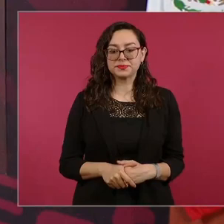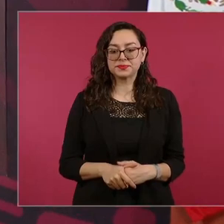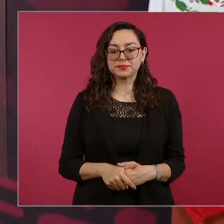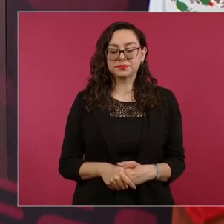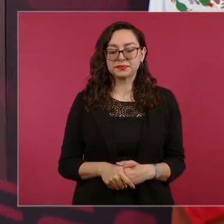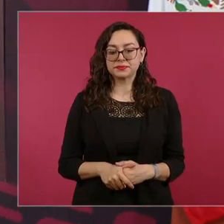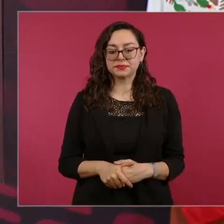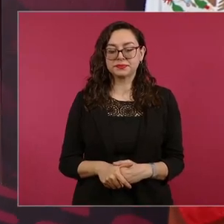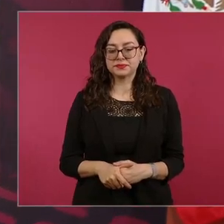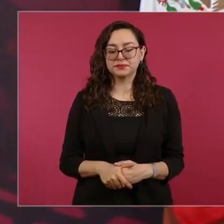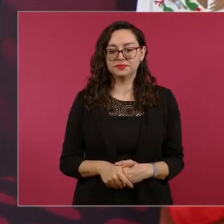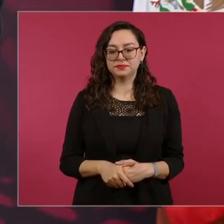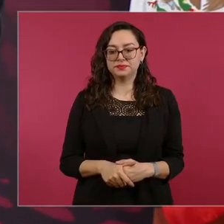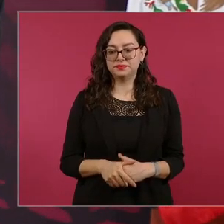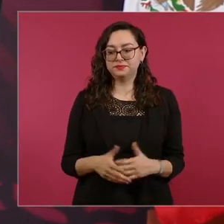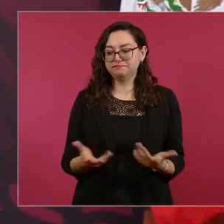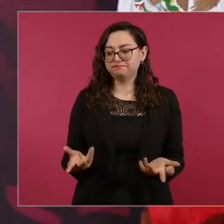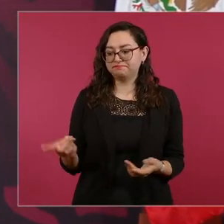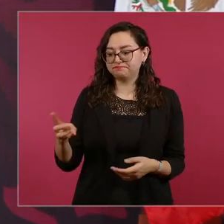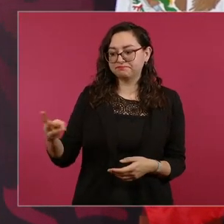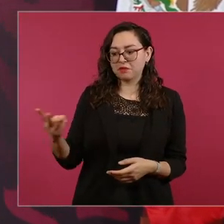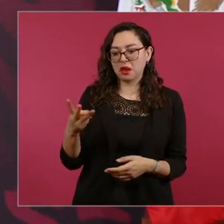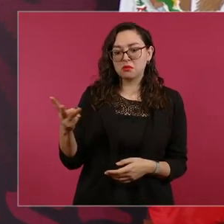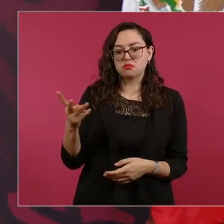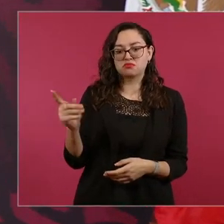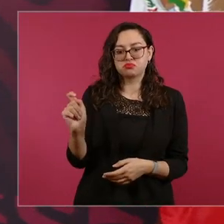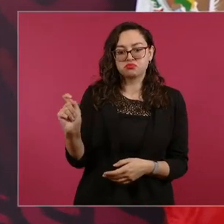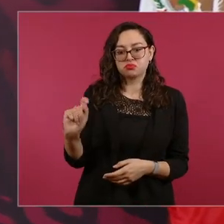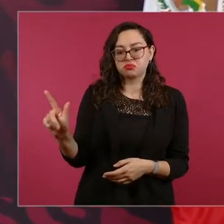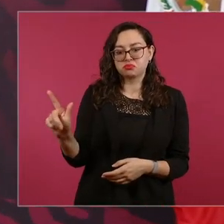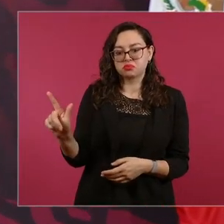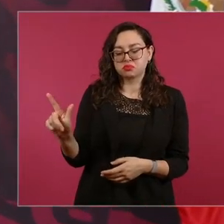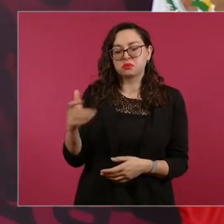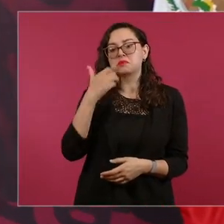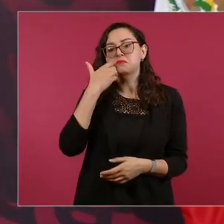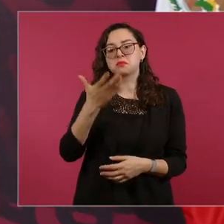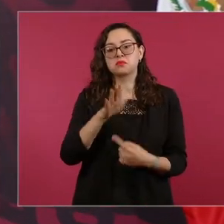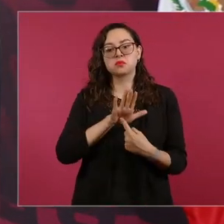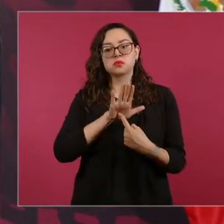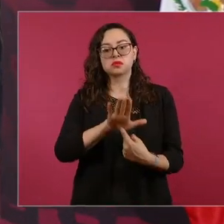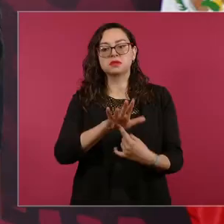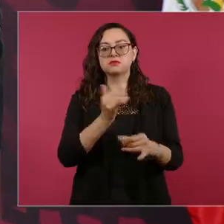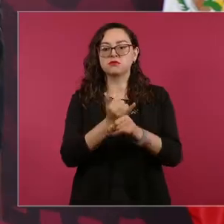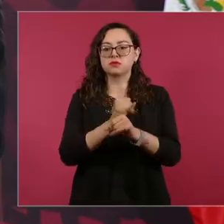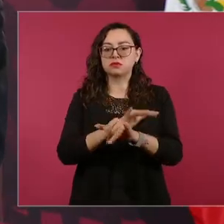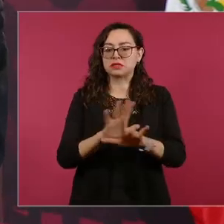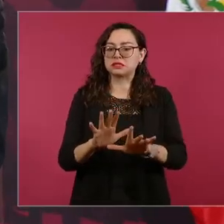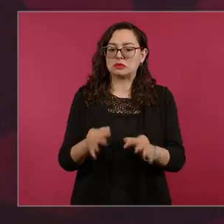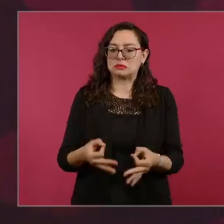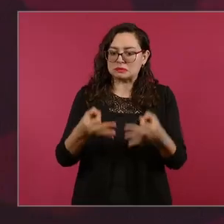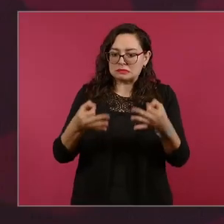es que se informe bien y